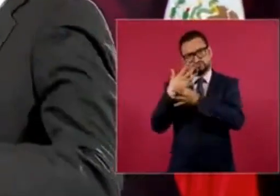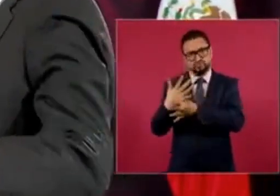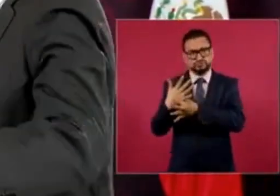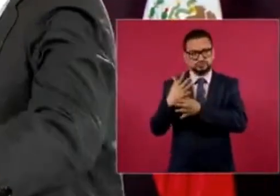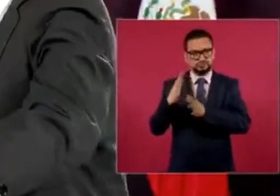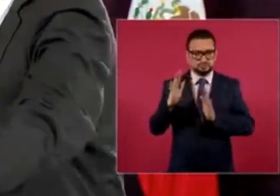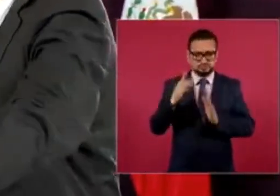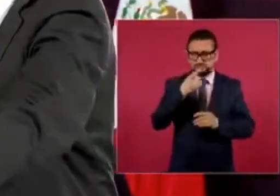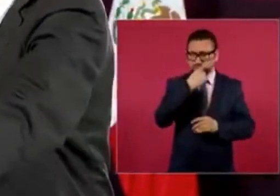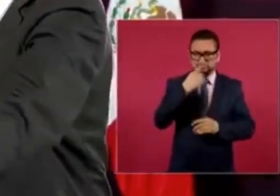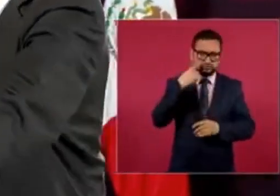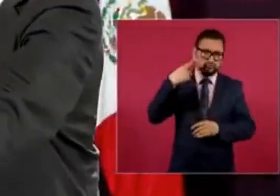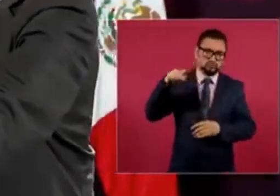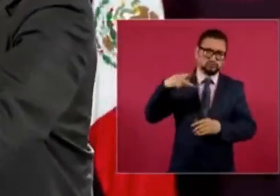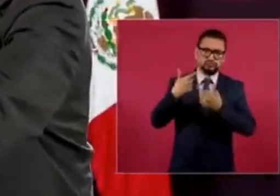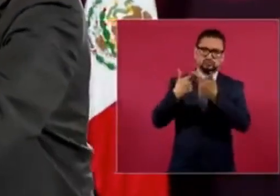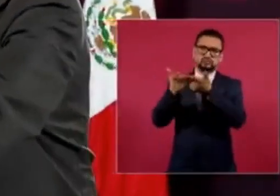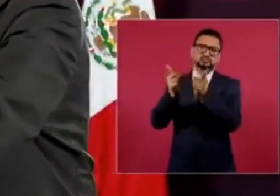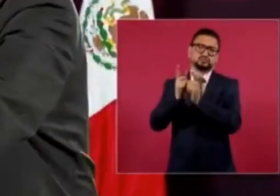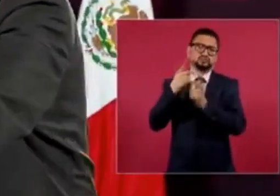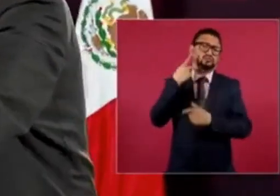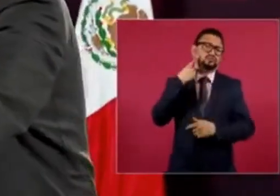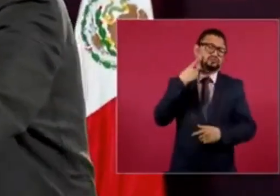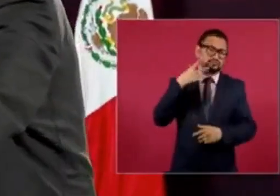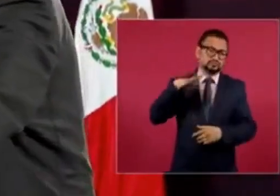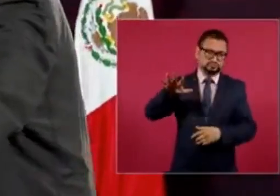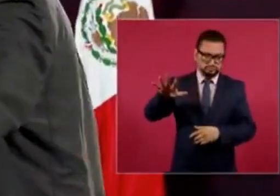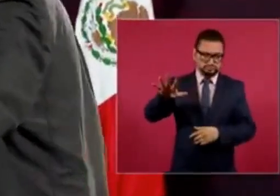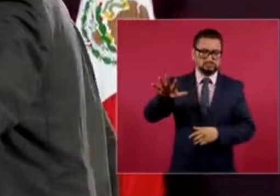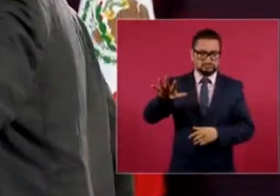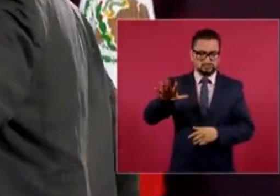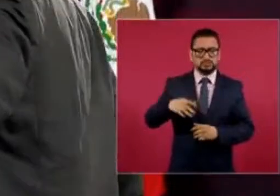de la llamada clase política,